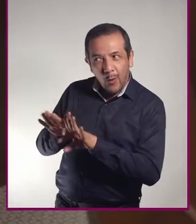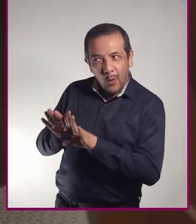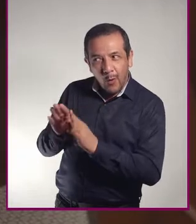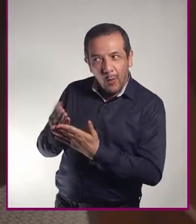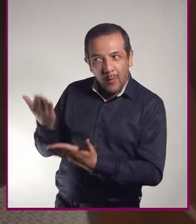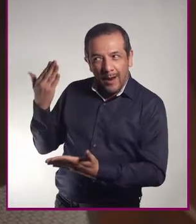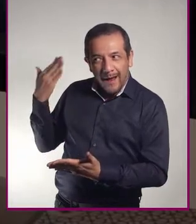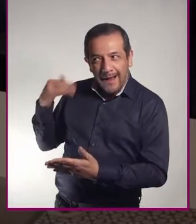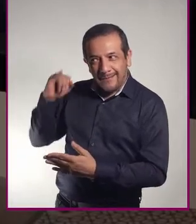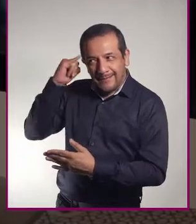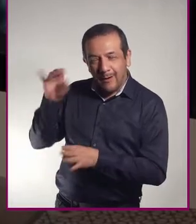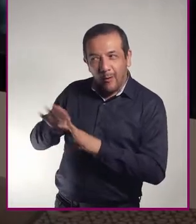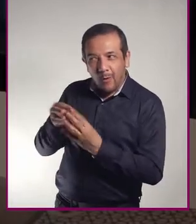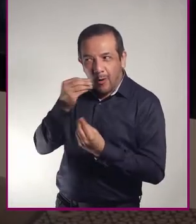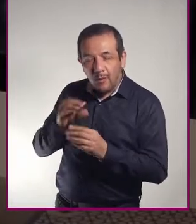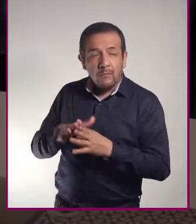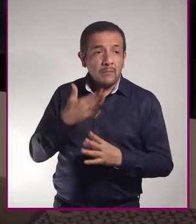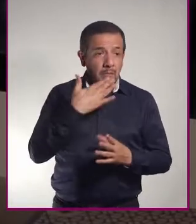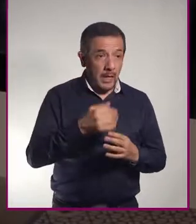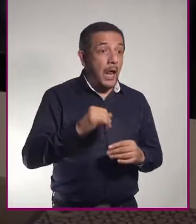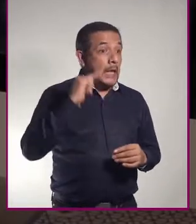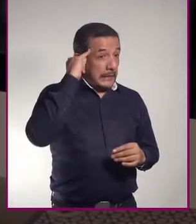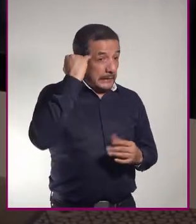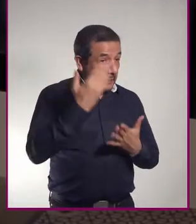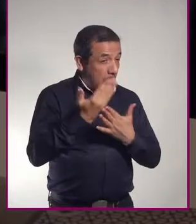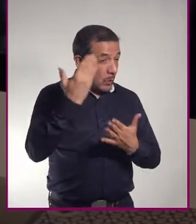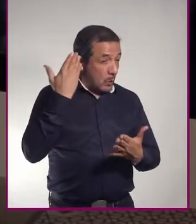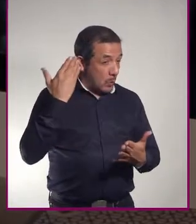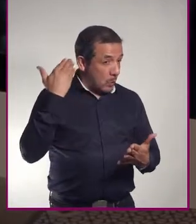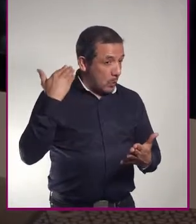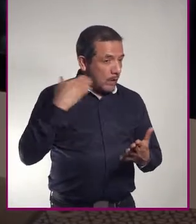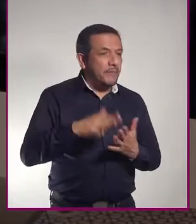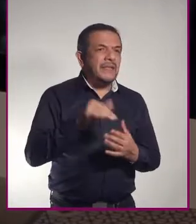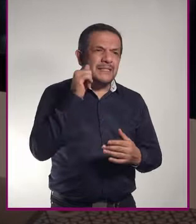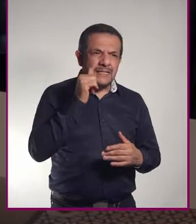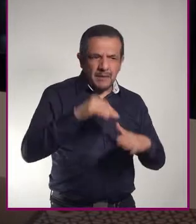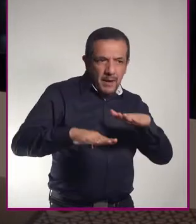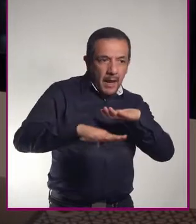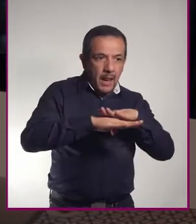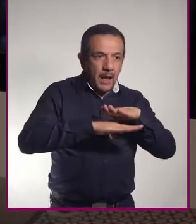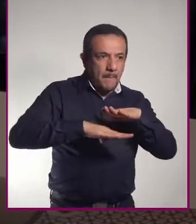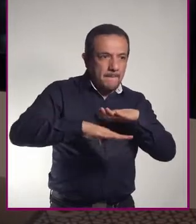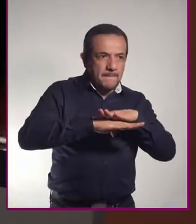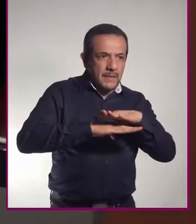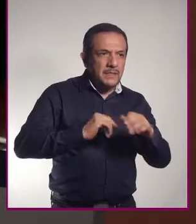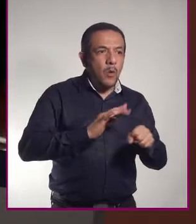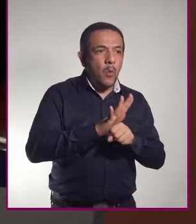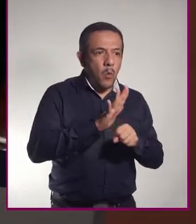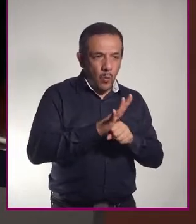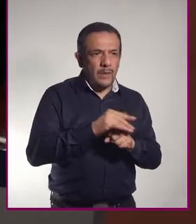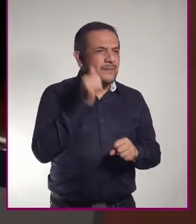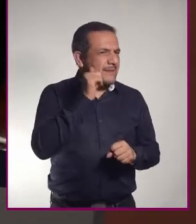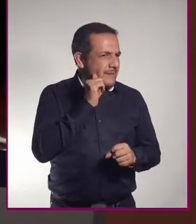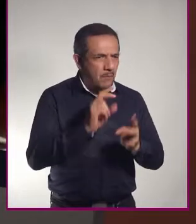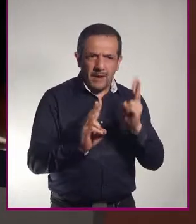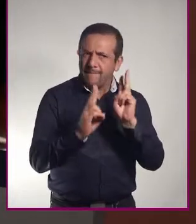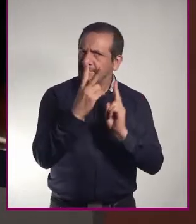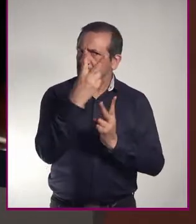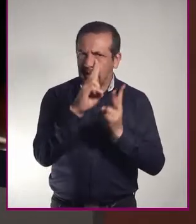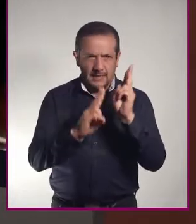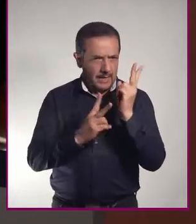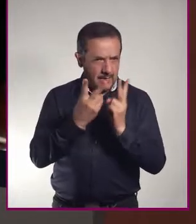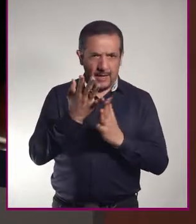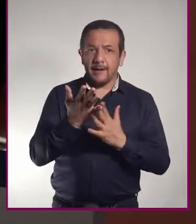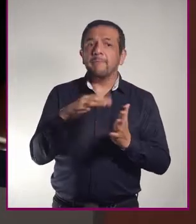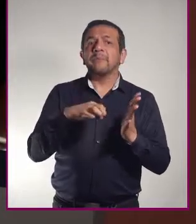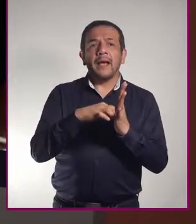precolombina? La alimentación precolombina era básicamente a base de tipo vegetariana.